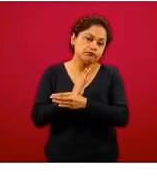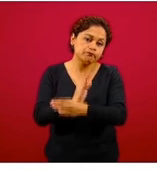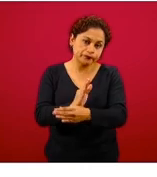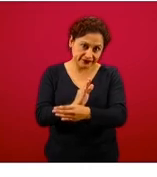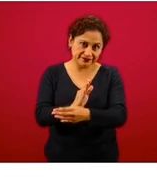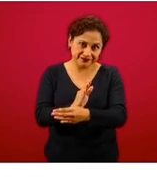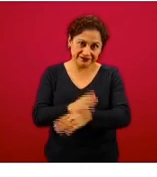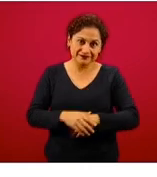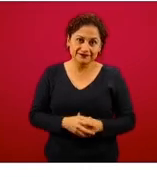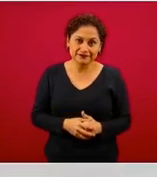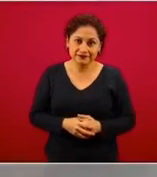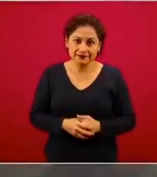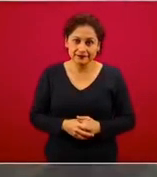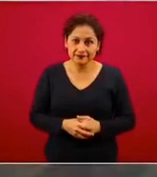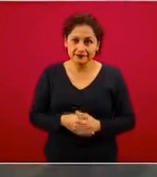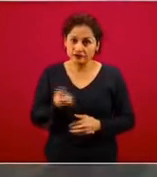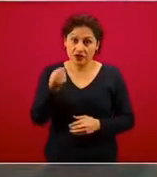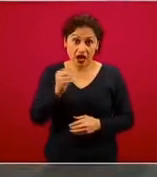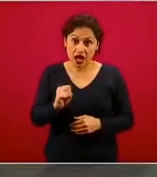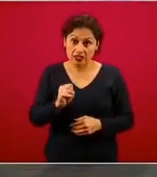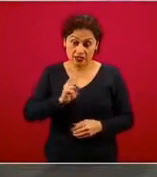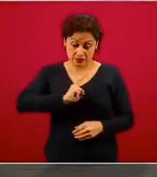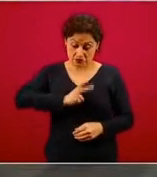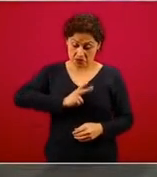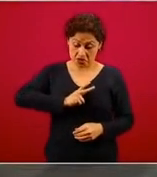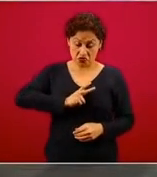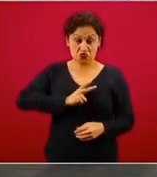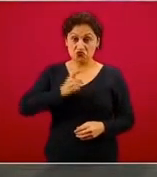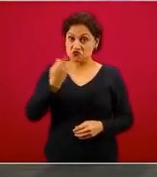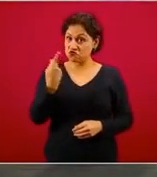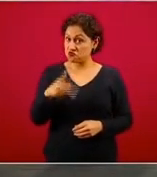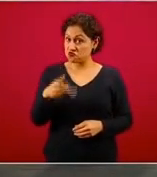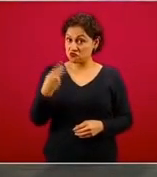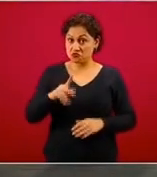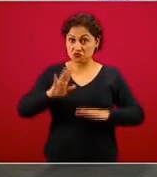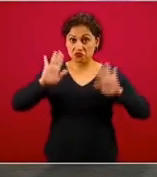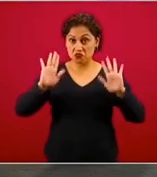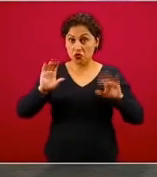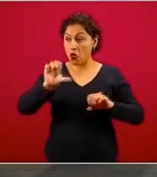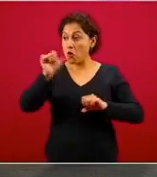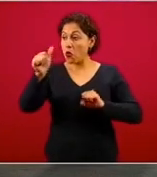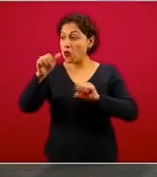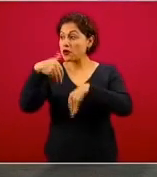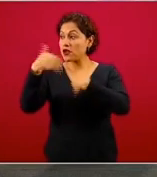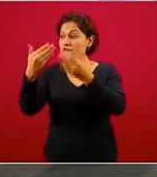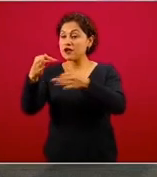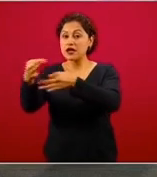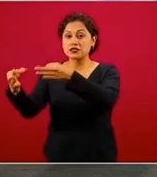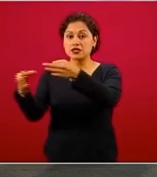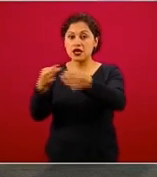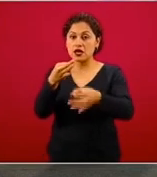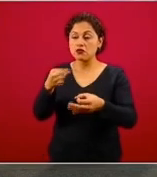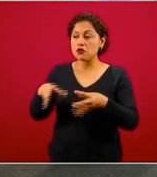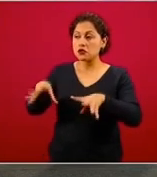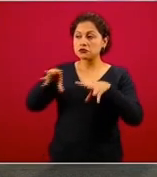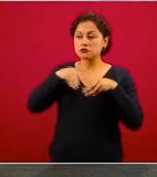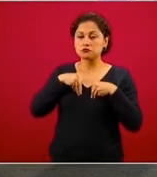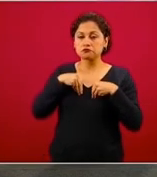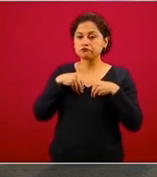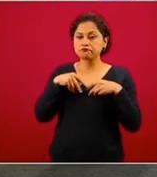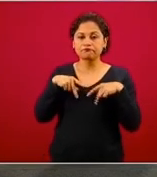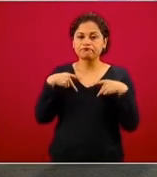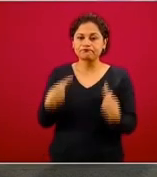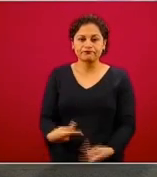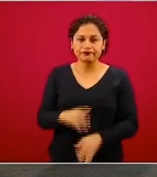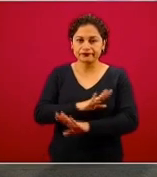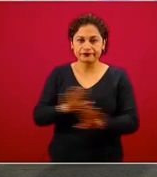vacuolas. Esta The capacidad virus la tiene el neumocito, no la acquires the tienen otras capacity to células protect preferenciales, por itself eso para este camino. to Y